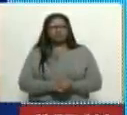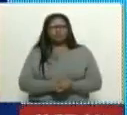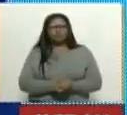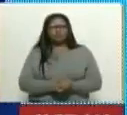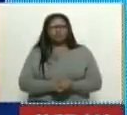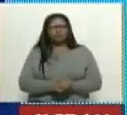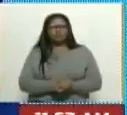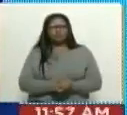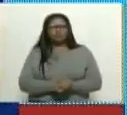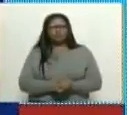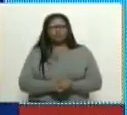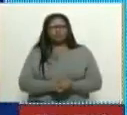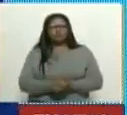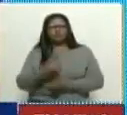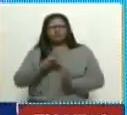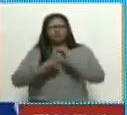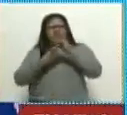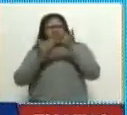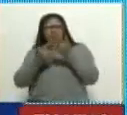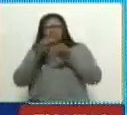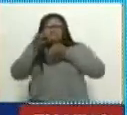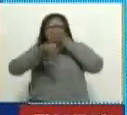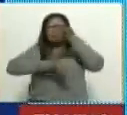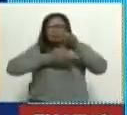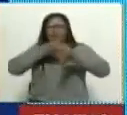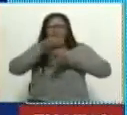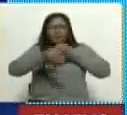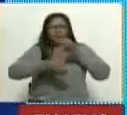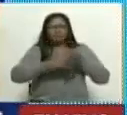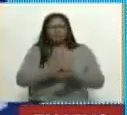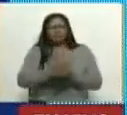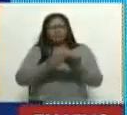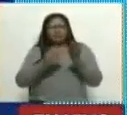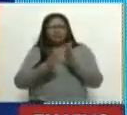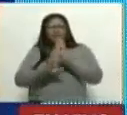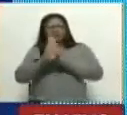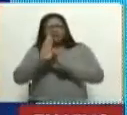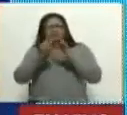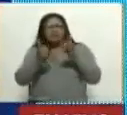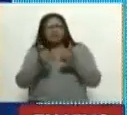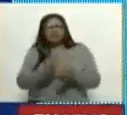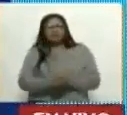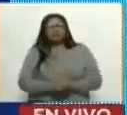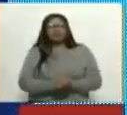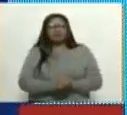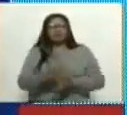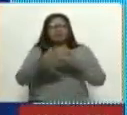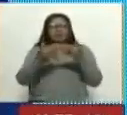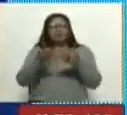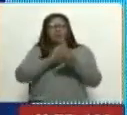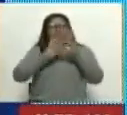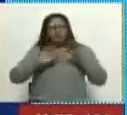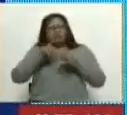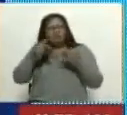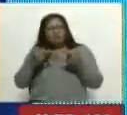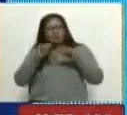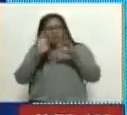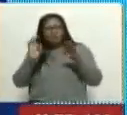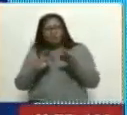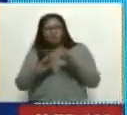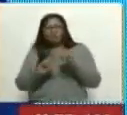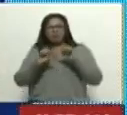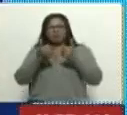el comandante nos planteaba analizar bien ese tipo de democracia liberal burguesa